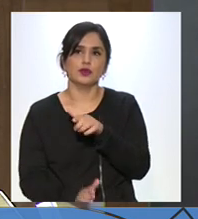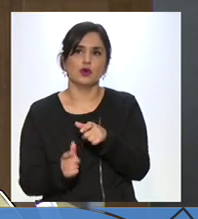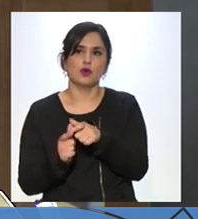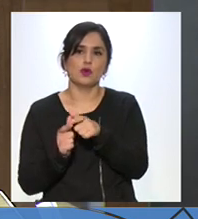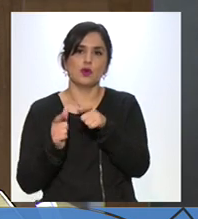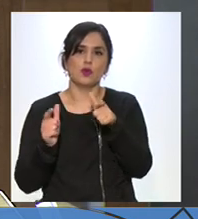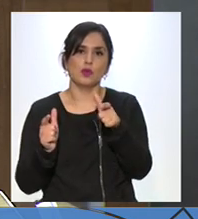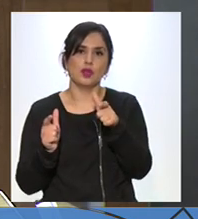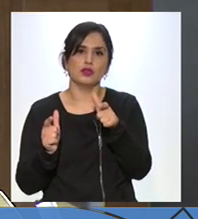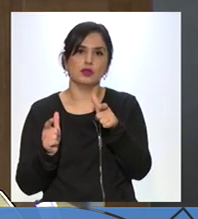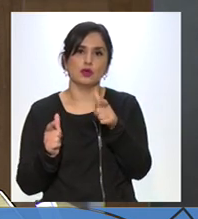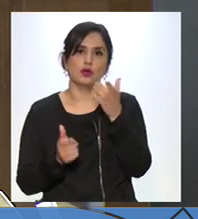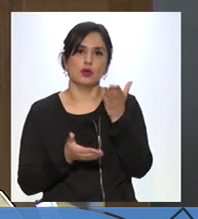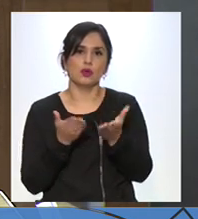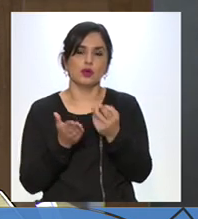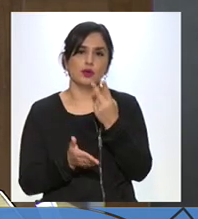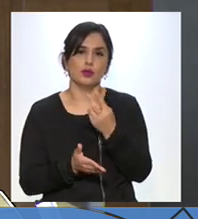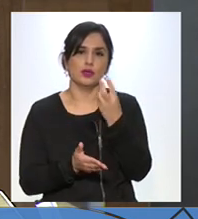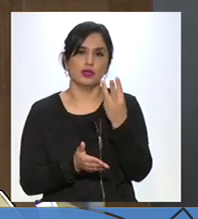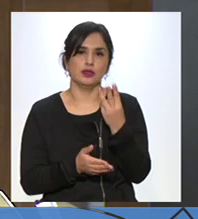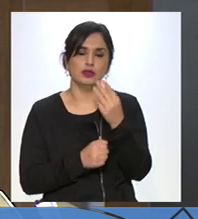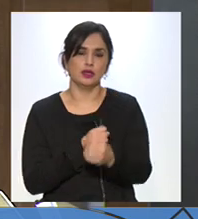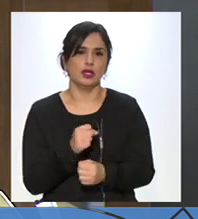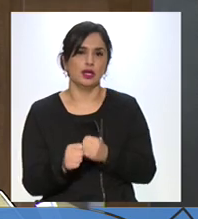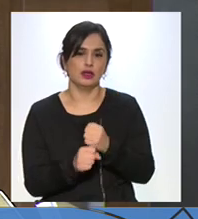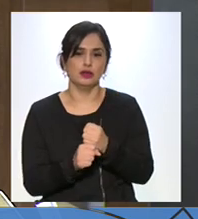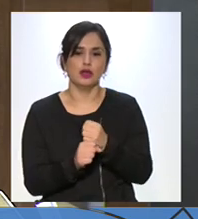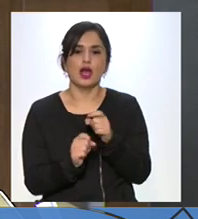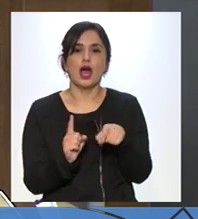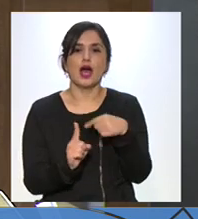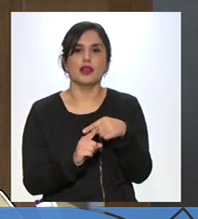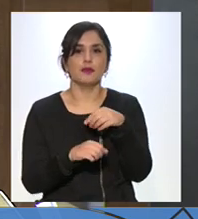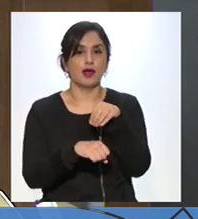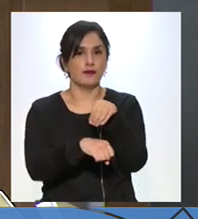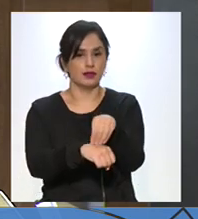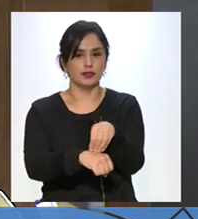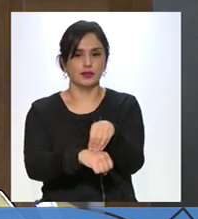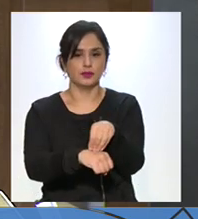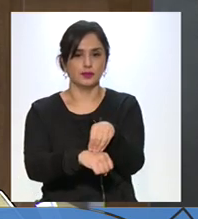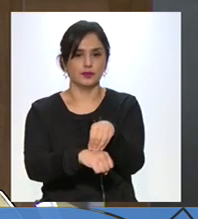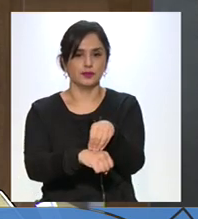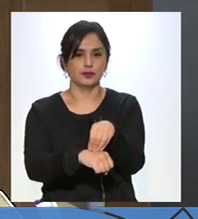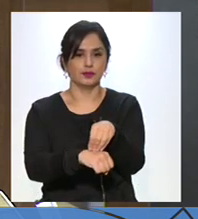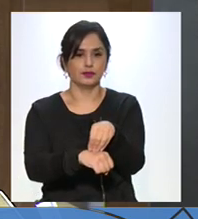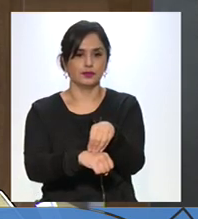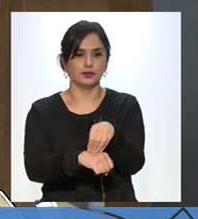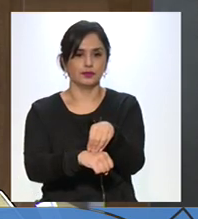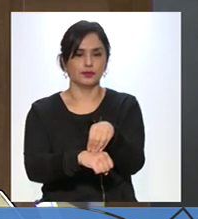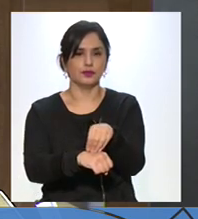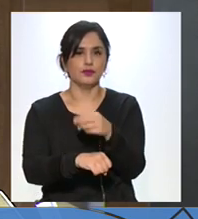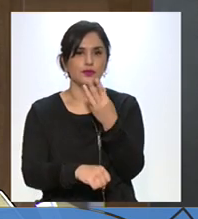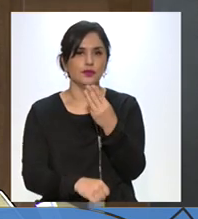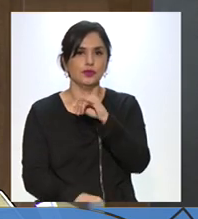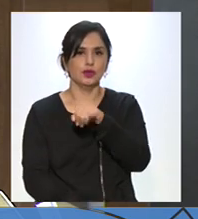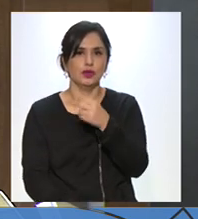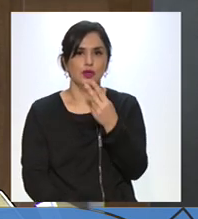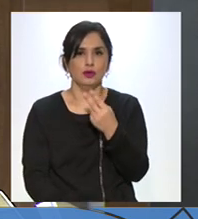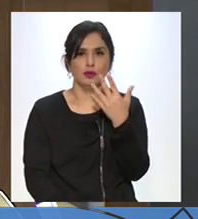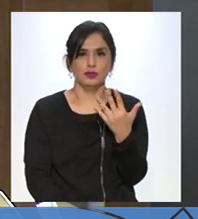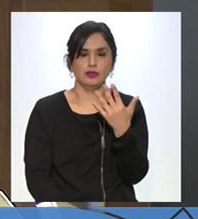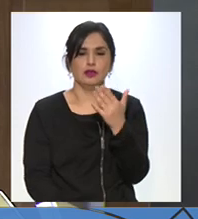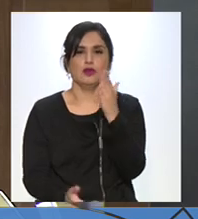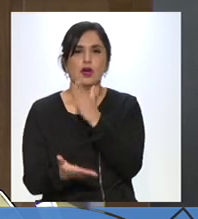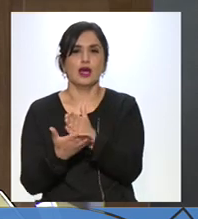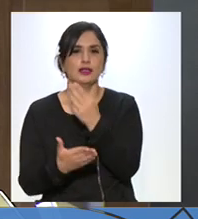en 23 años. Y además hace otra cosa, advierte desde ya que estamos hablando de un horizonte de 3,25 a